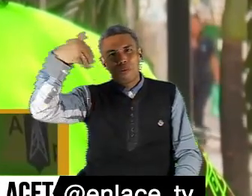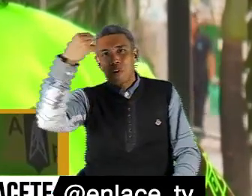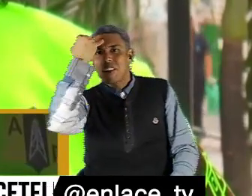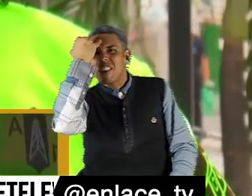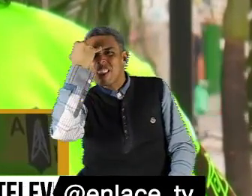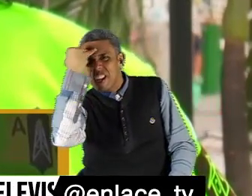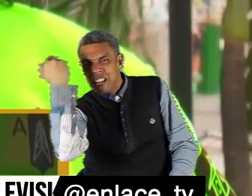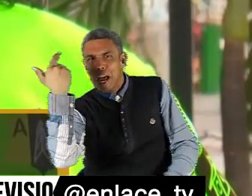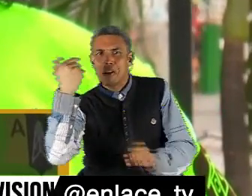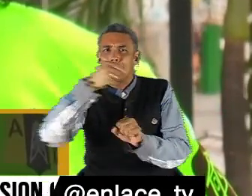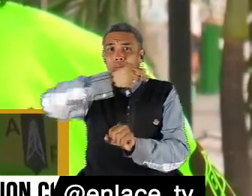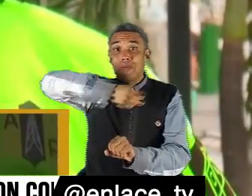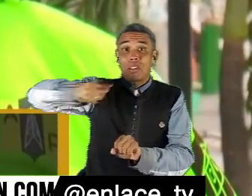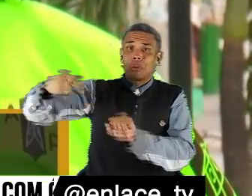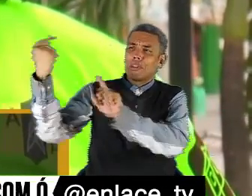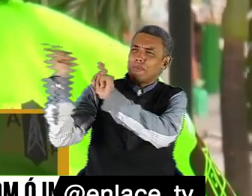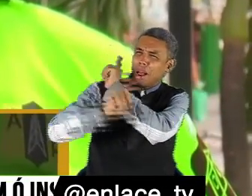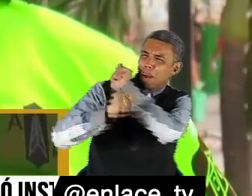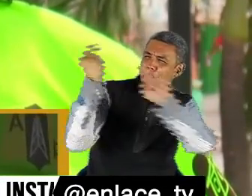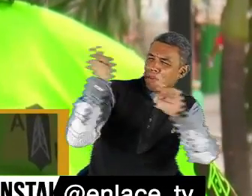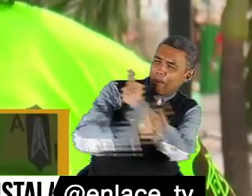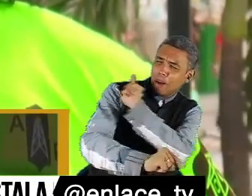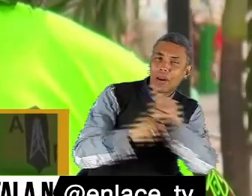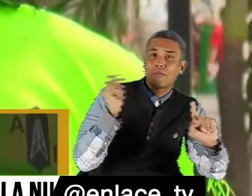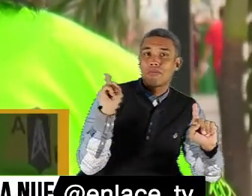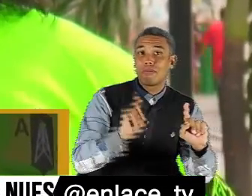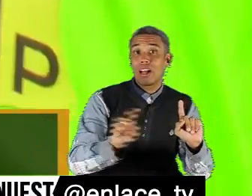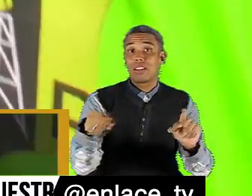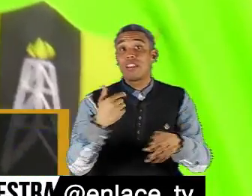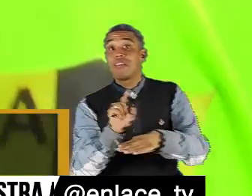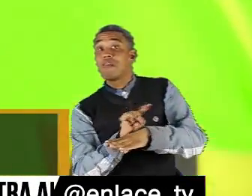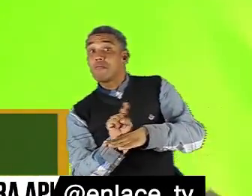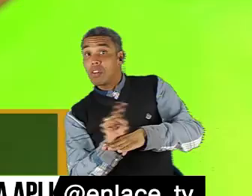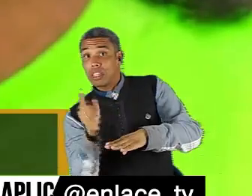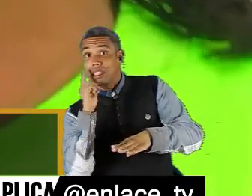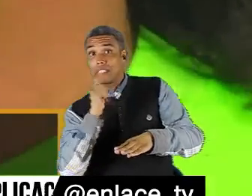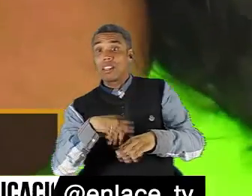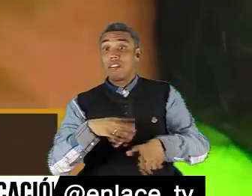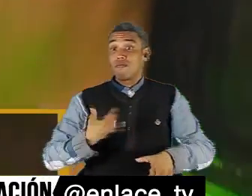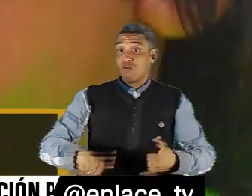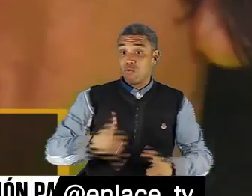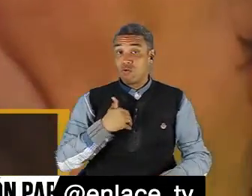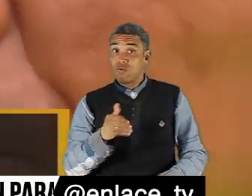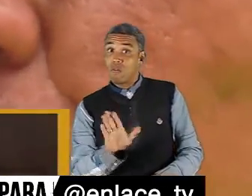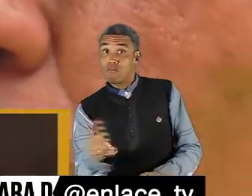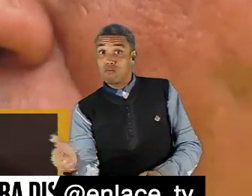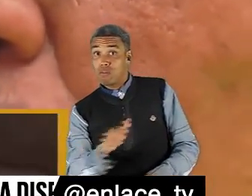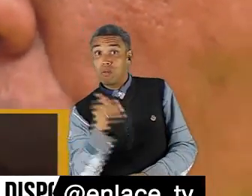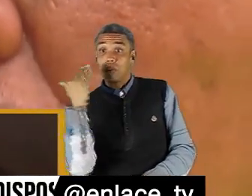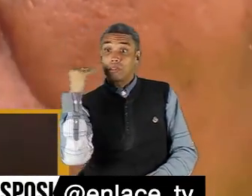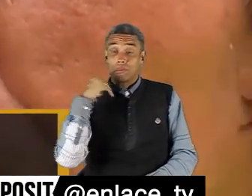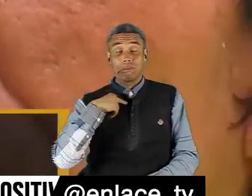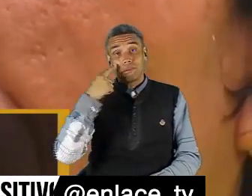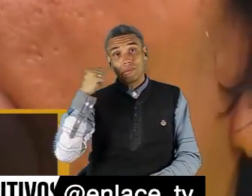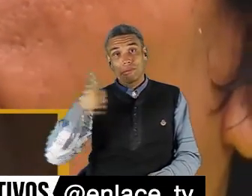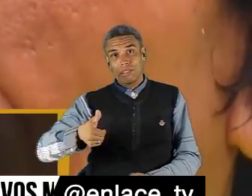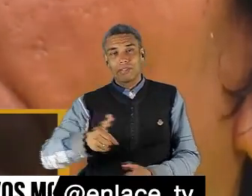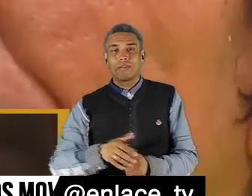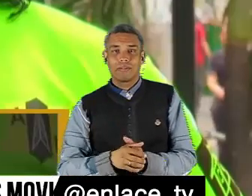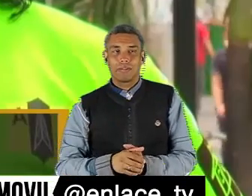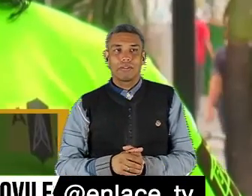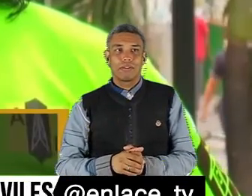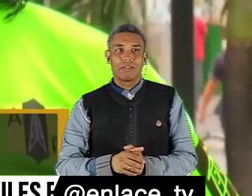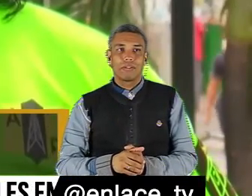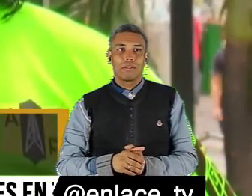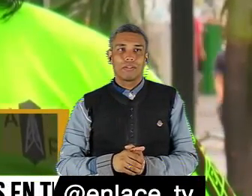llegaron 5.000 trabajadores de todo el país y se veía buen fútbol en la Floresta. Recuerda en diálogo con Enlace Noticias a sus entrenadores y a sus compañeros de juego.